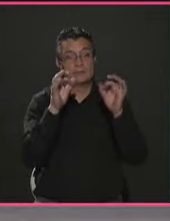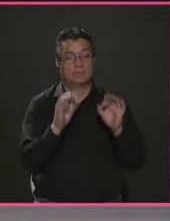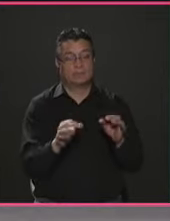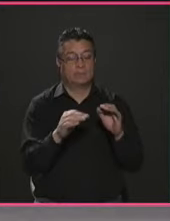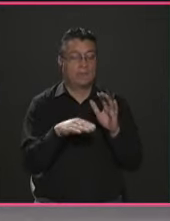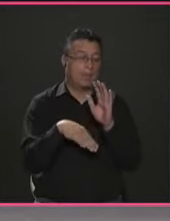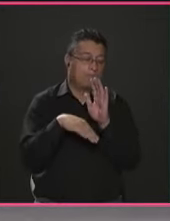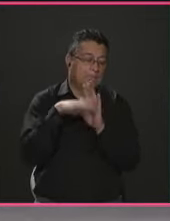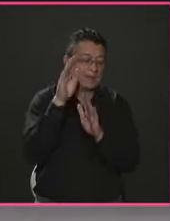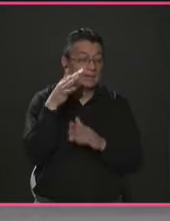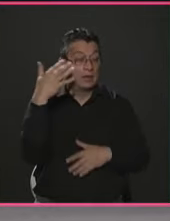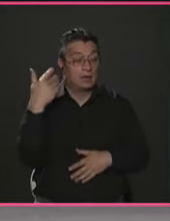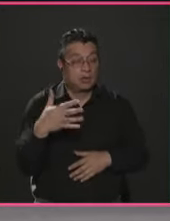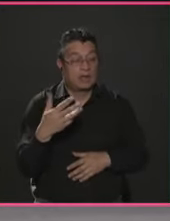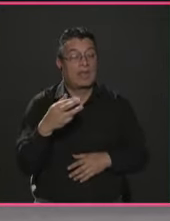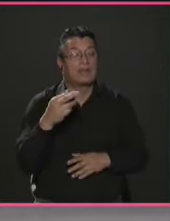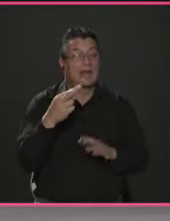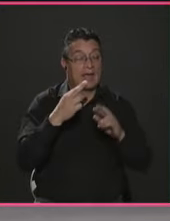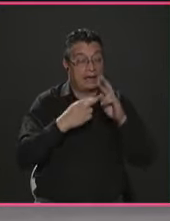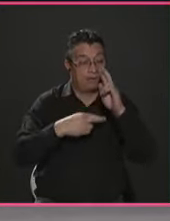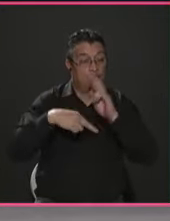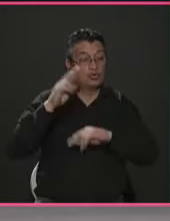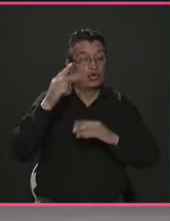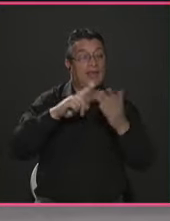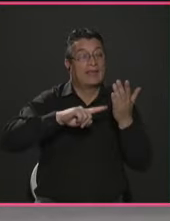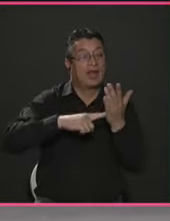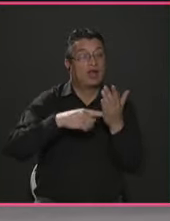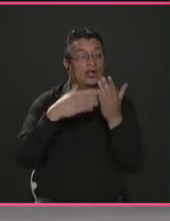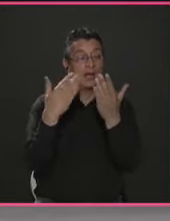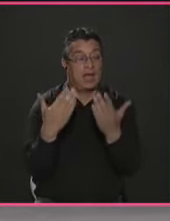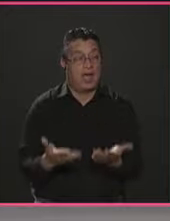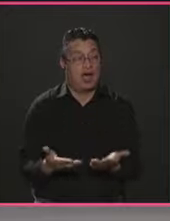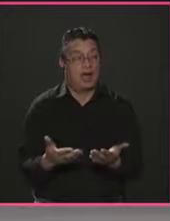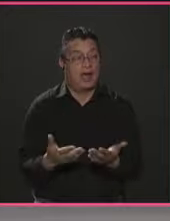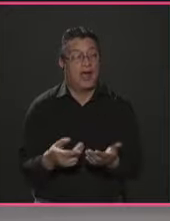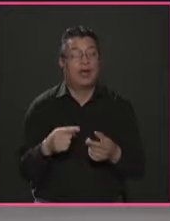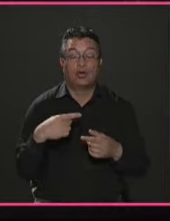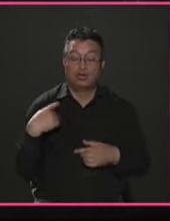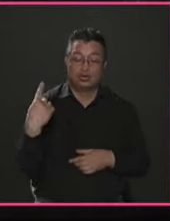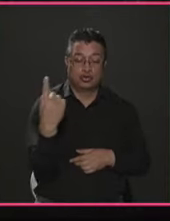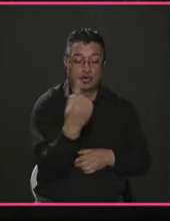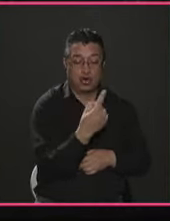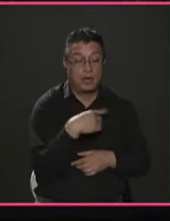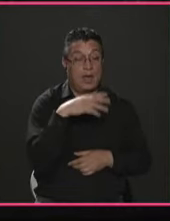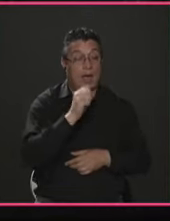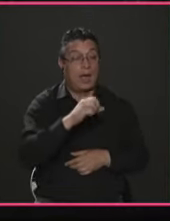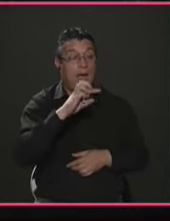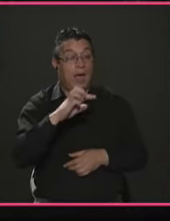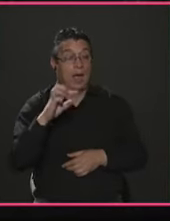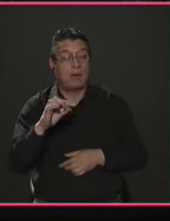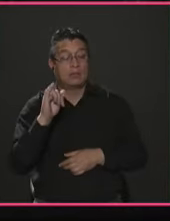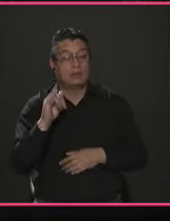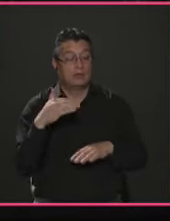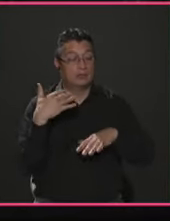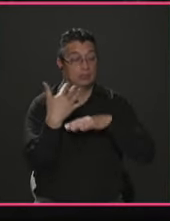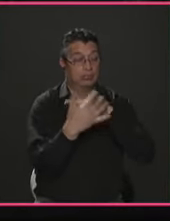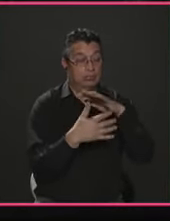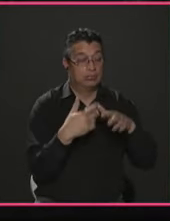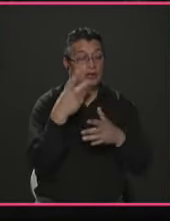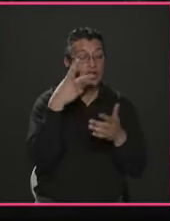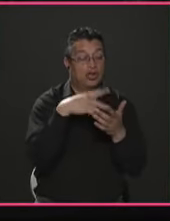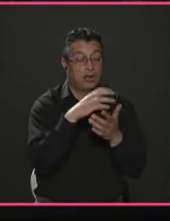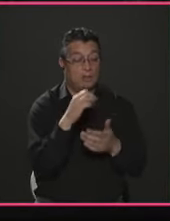corazón de la Revolución tecnológica de este momento todas las aplicaciones y toda la revuelta que pasó el